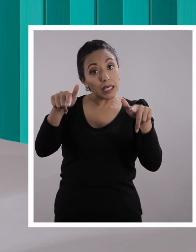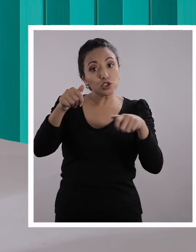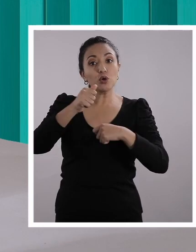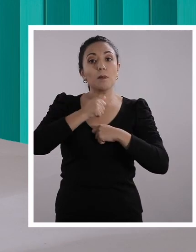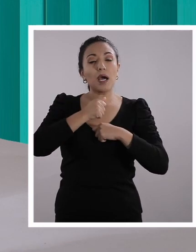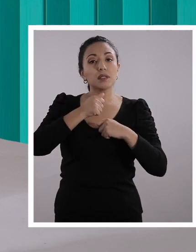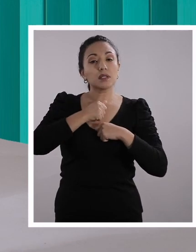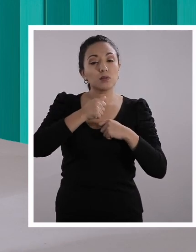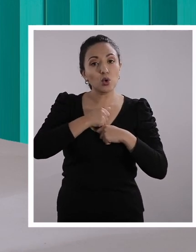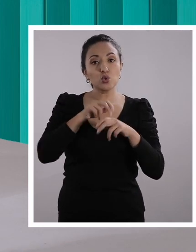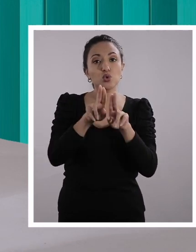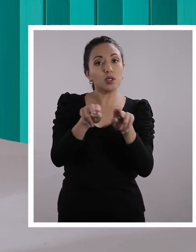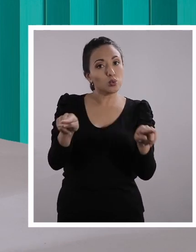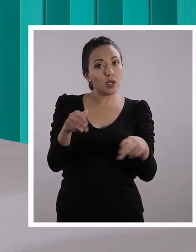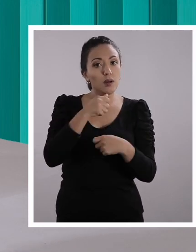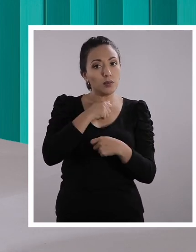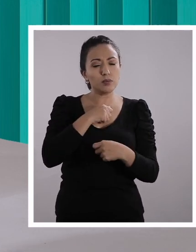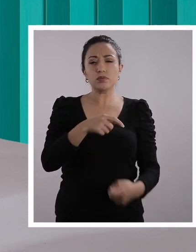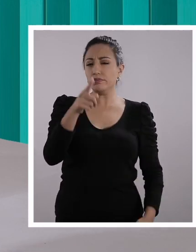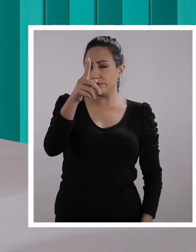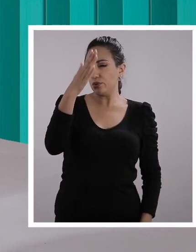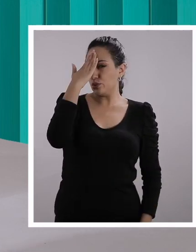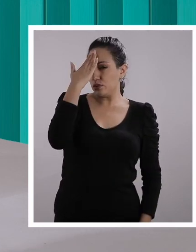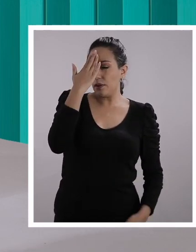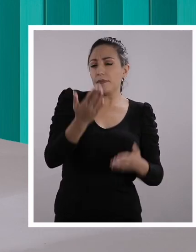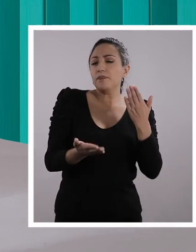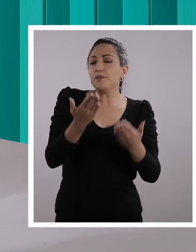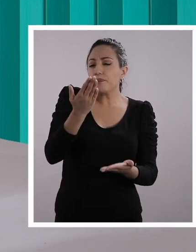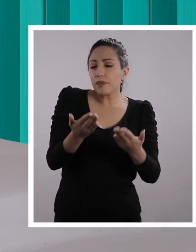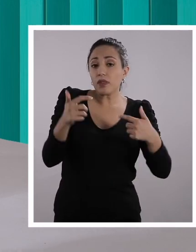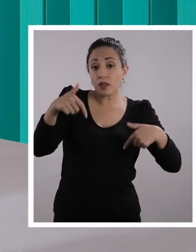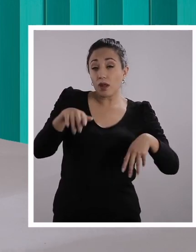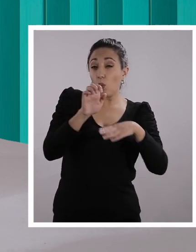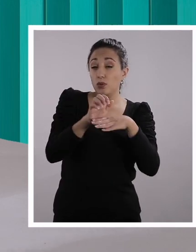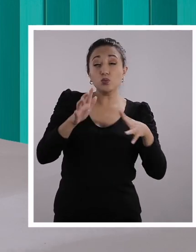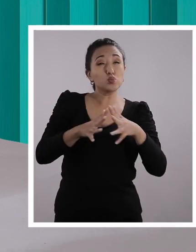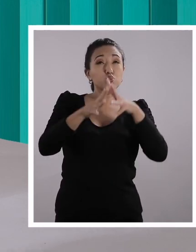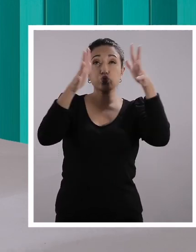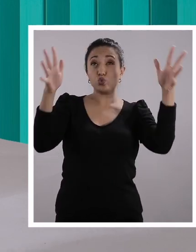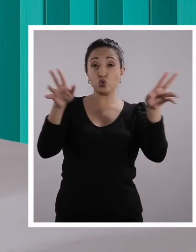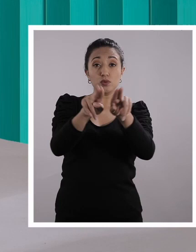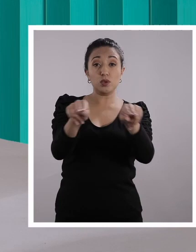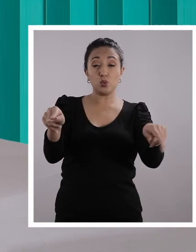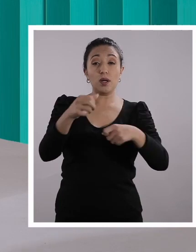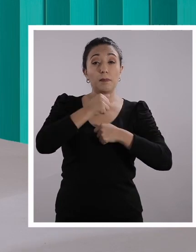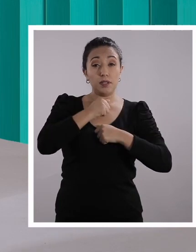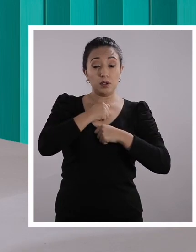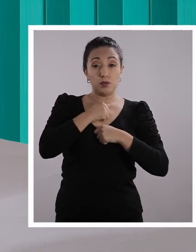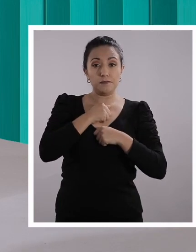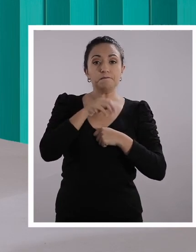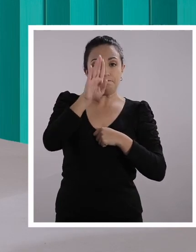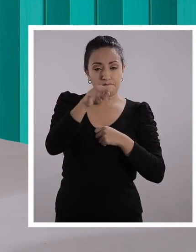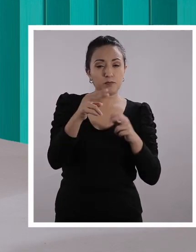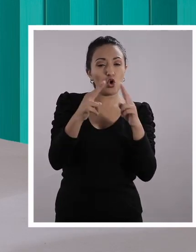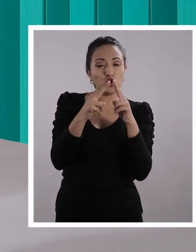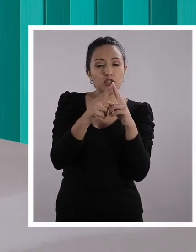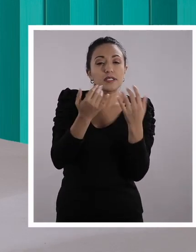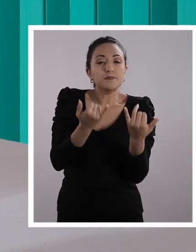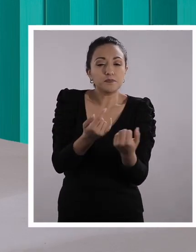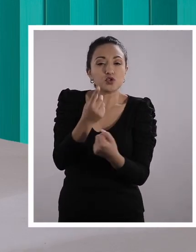lugares eso forma parte de nuestro patrimonio natural seguro ustedes han escuchado que los ecuatorianos tenemos patrimonio natural